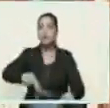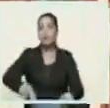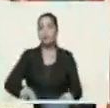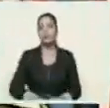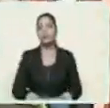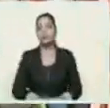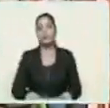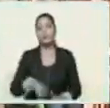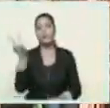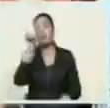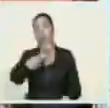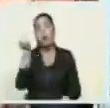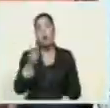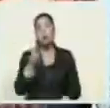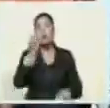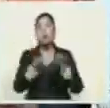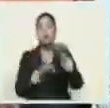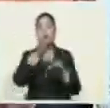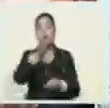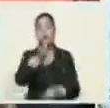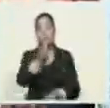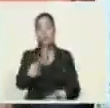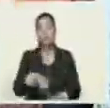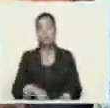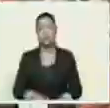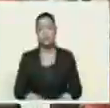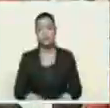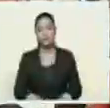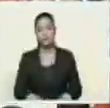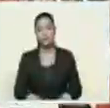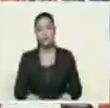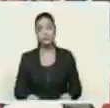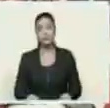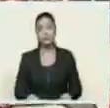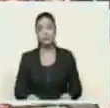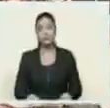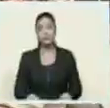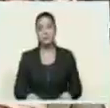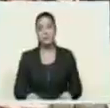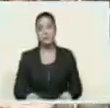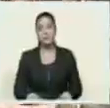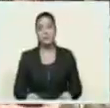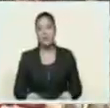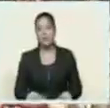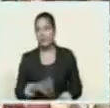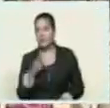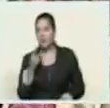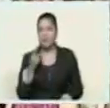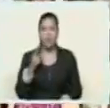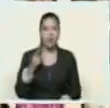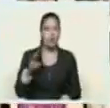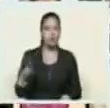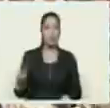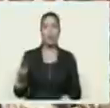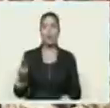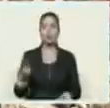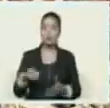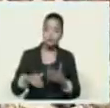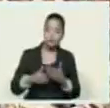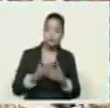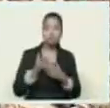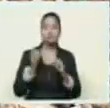de la venezuela del siglo 21 tiempo de rebelión tiempo de